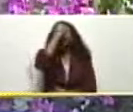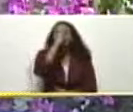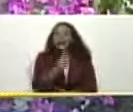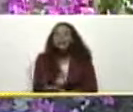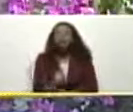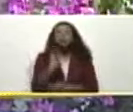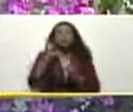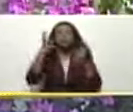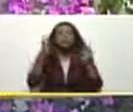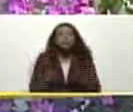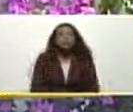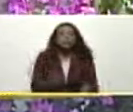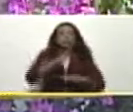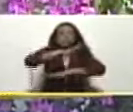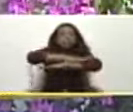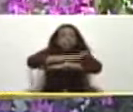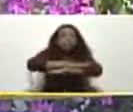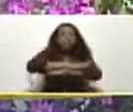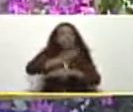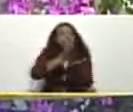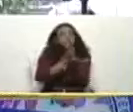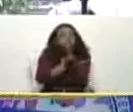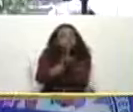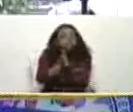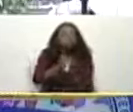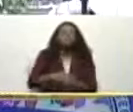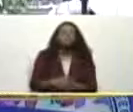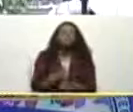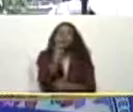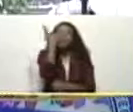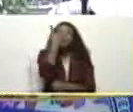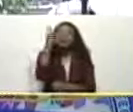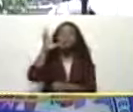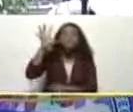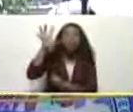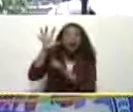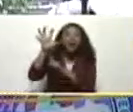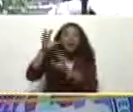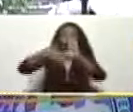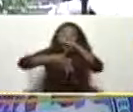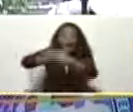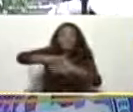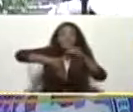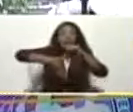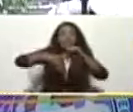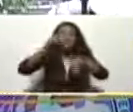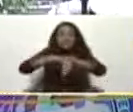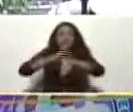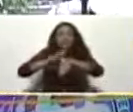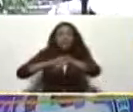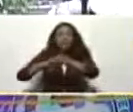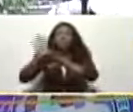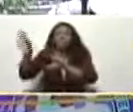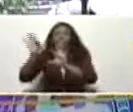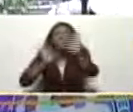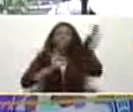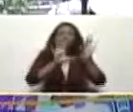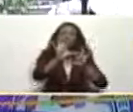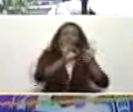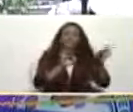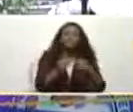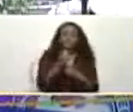eso, Gabriela, compañera, el único país que detectaba casos